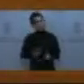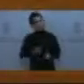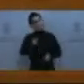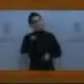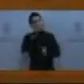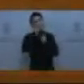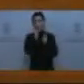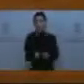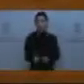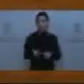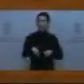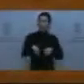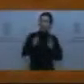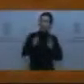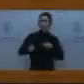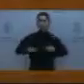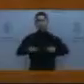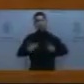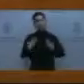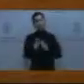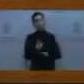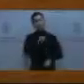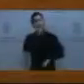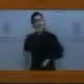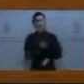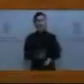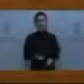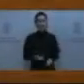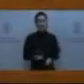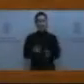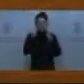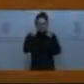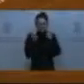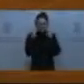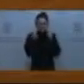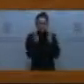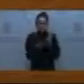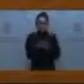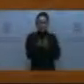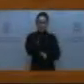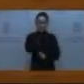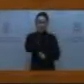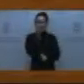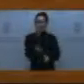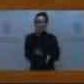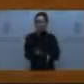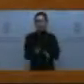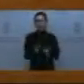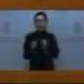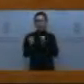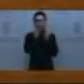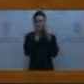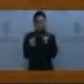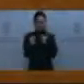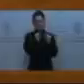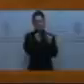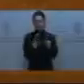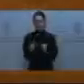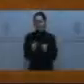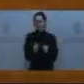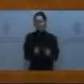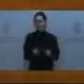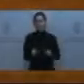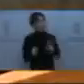presupuestos que ustedes estuvieron negociando con el Grupo Socialista y haber intentado que esto fuera adelante. Pero no acabaron ustedes